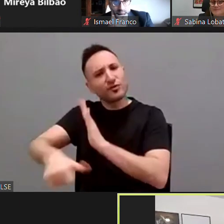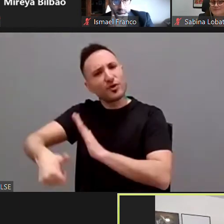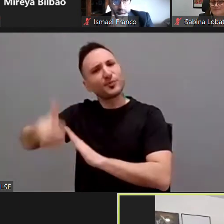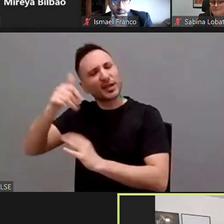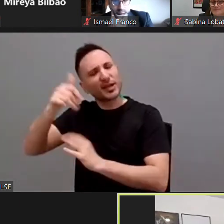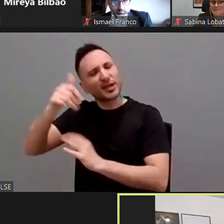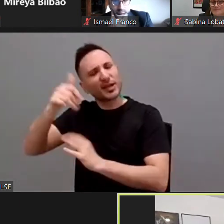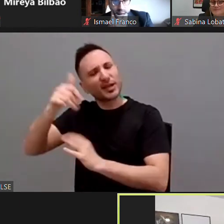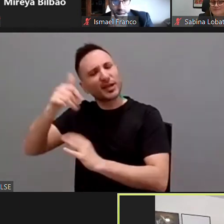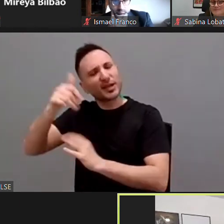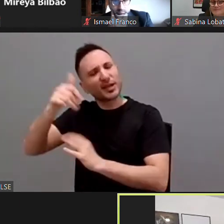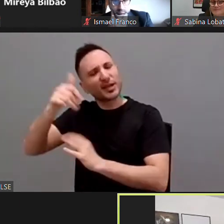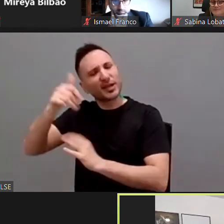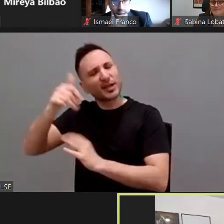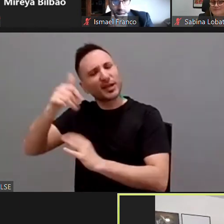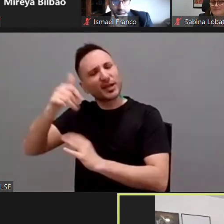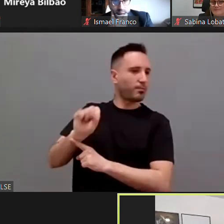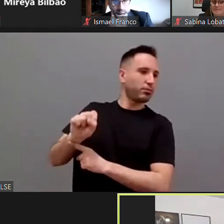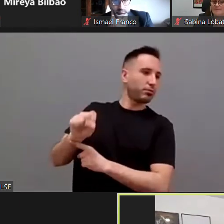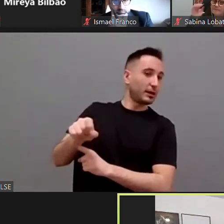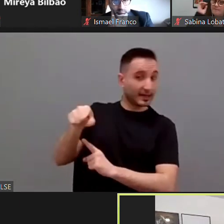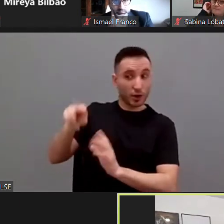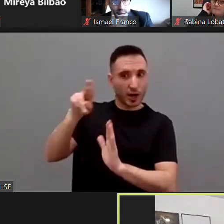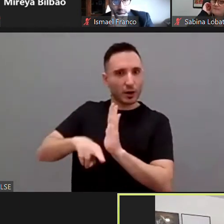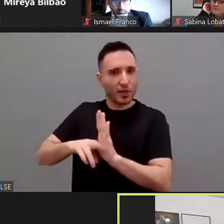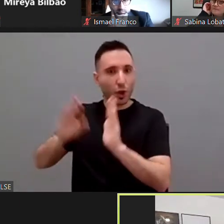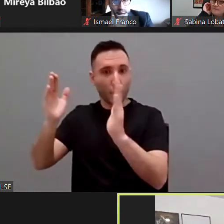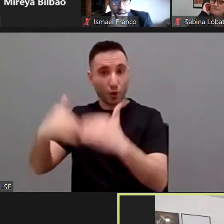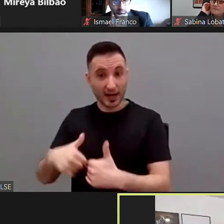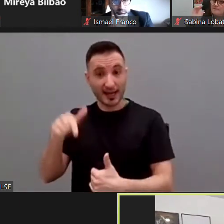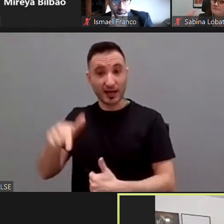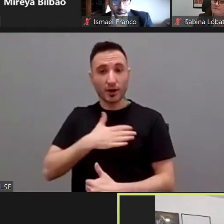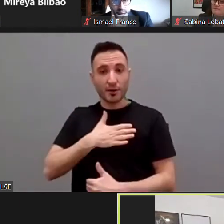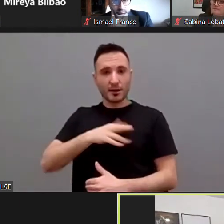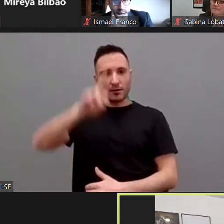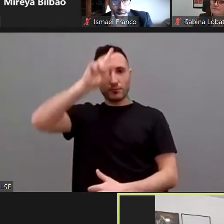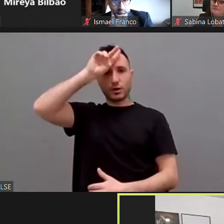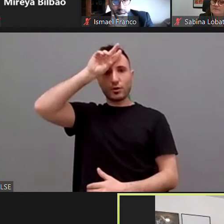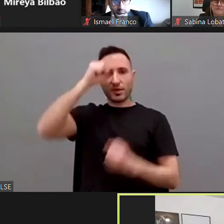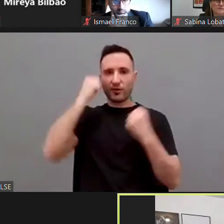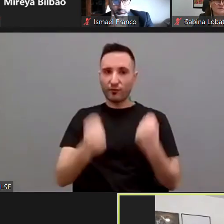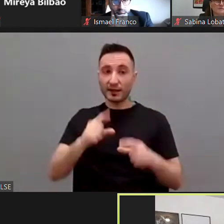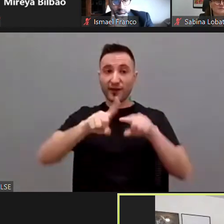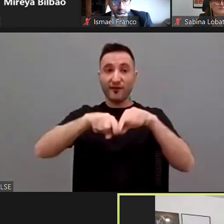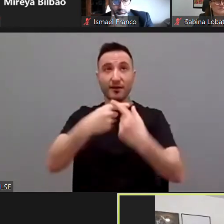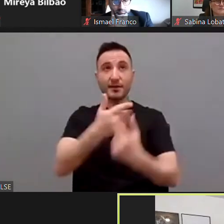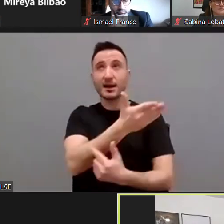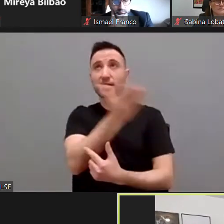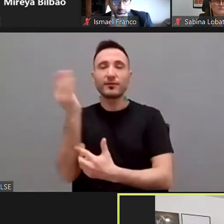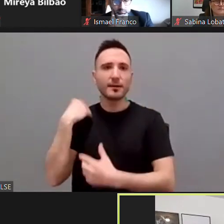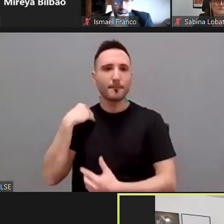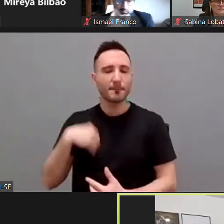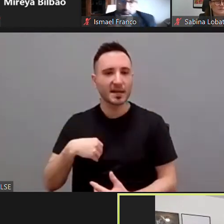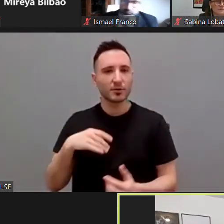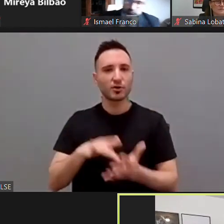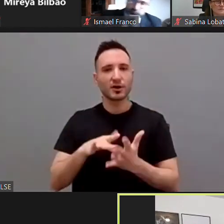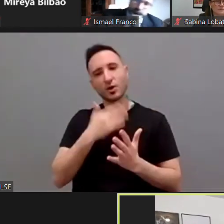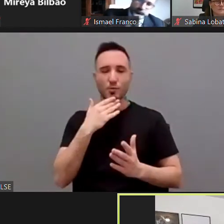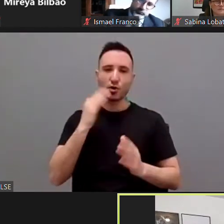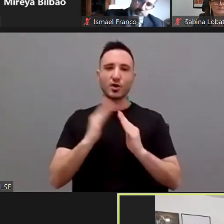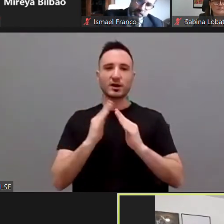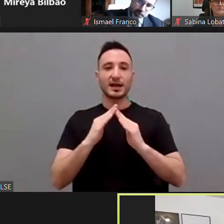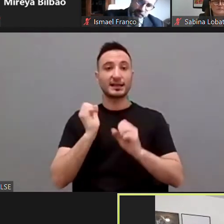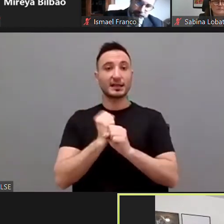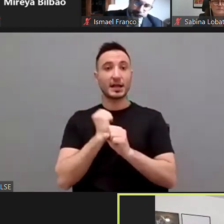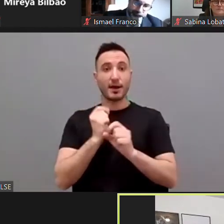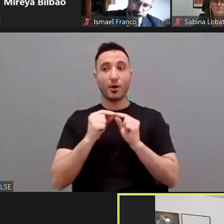está teniendo en cuenta. Y eso es lo que me preocupa de cara a muchísimas familias que están viviendo el teletrabajo como una trampa, el